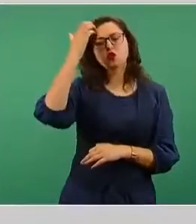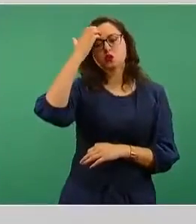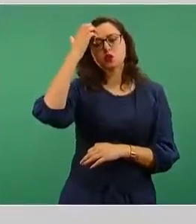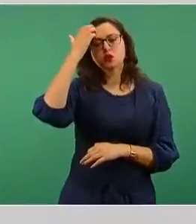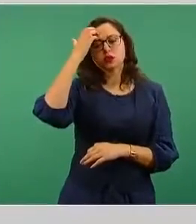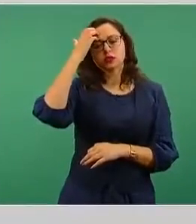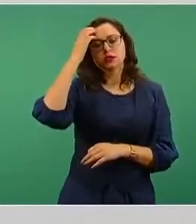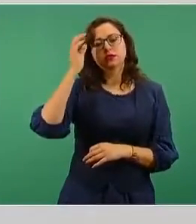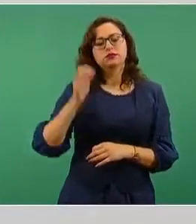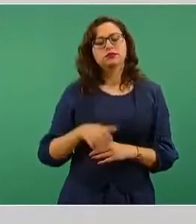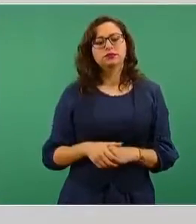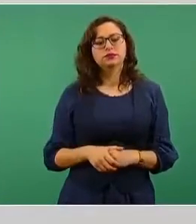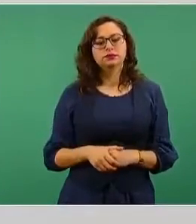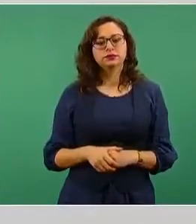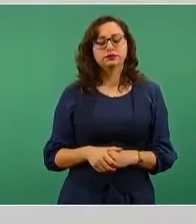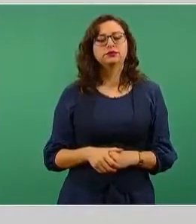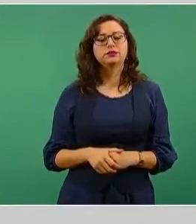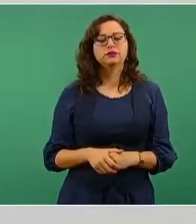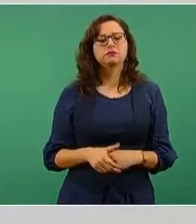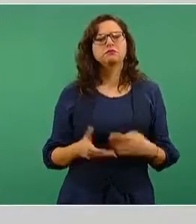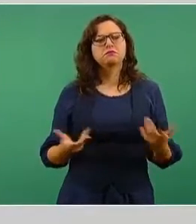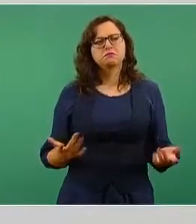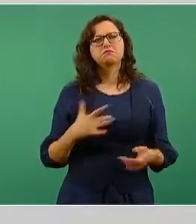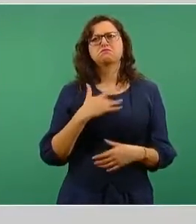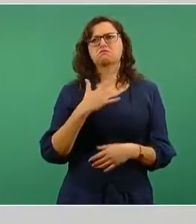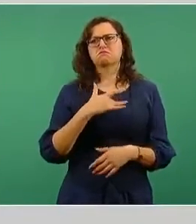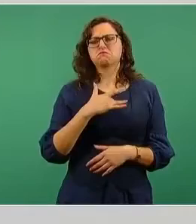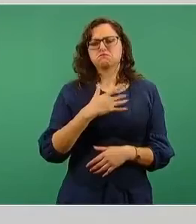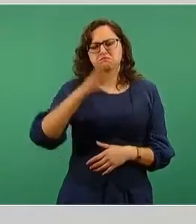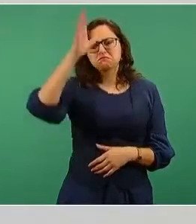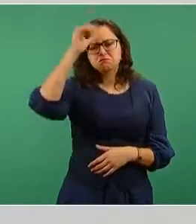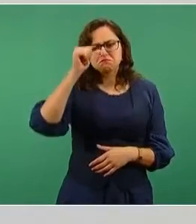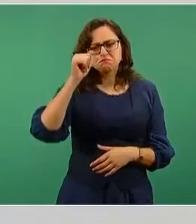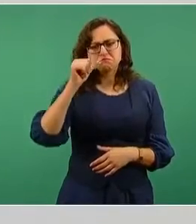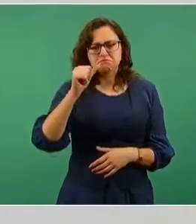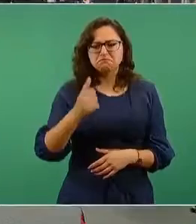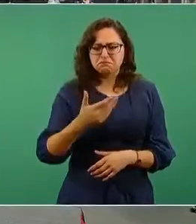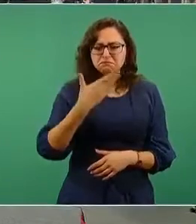y pensamos que fue un buen acuerdo.